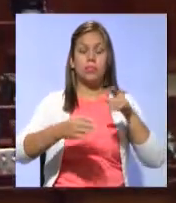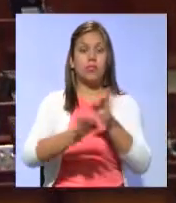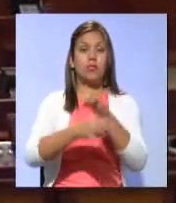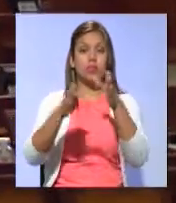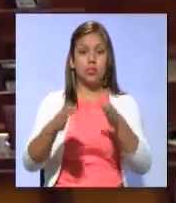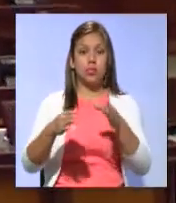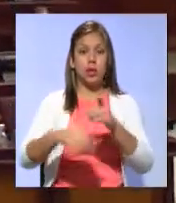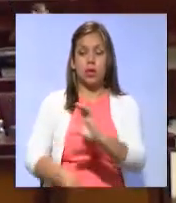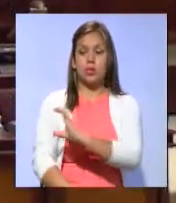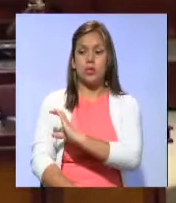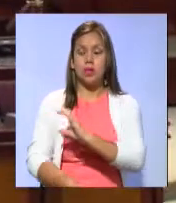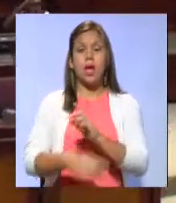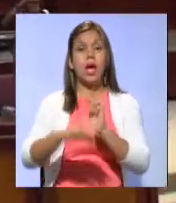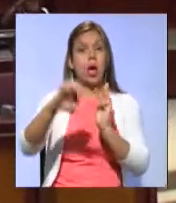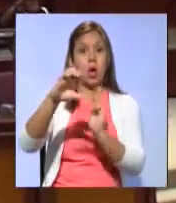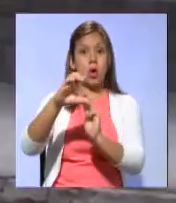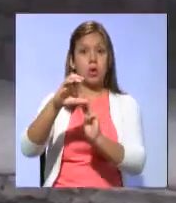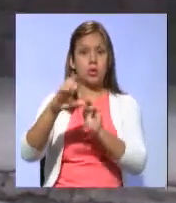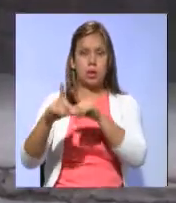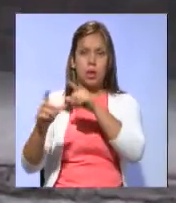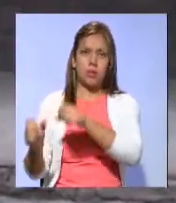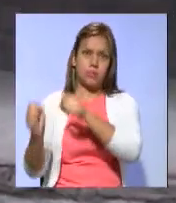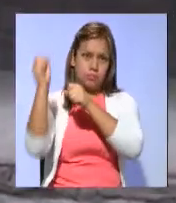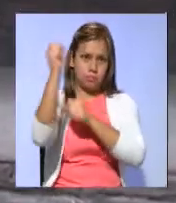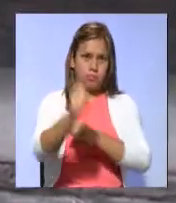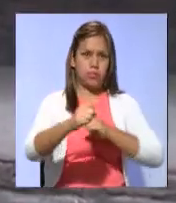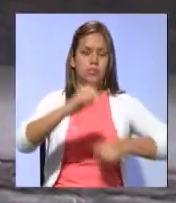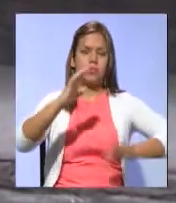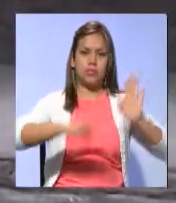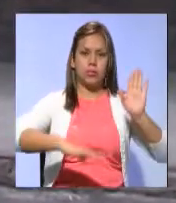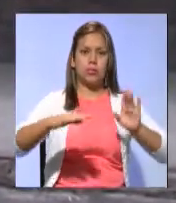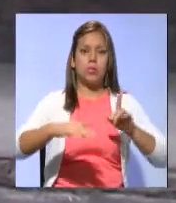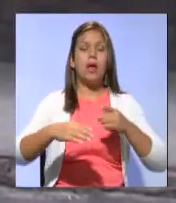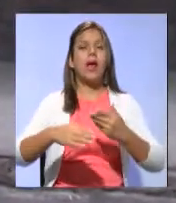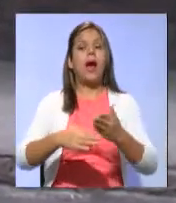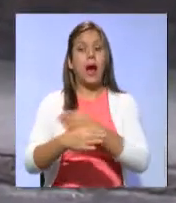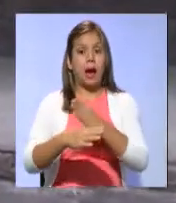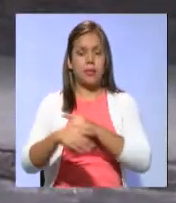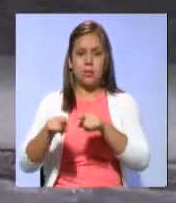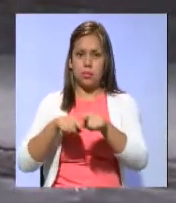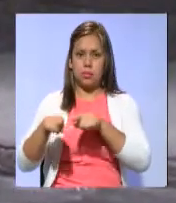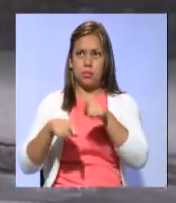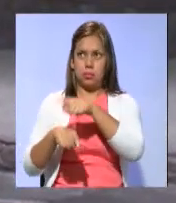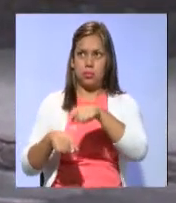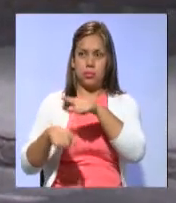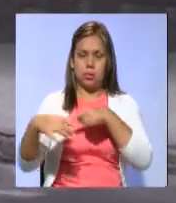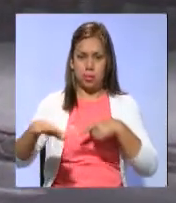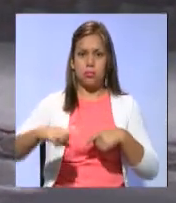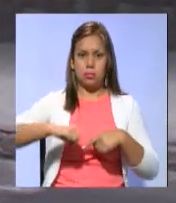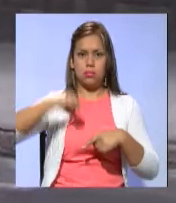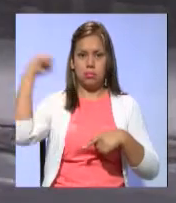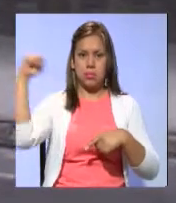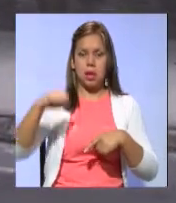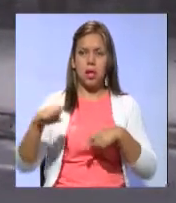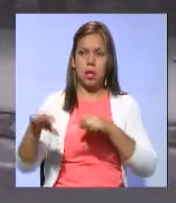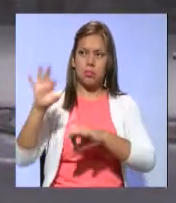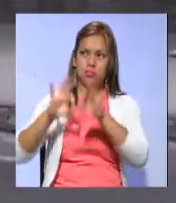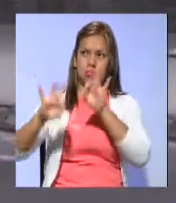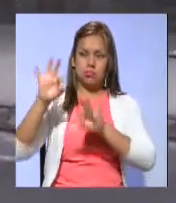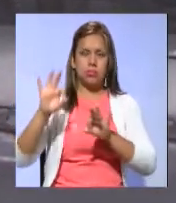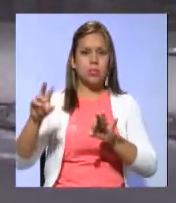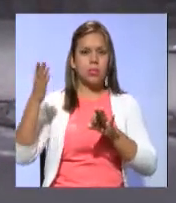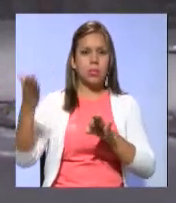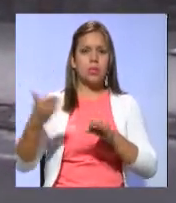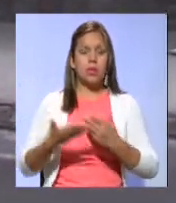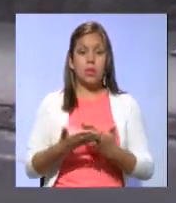por el Consejo de Participación Ciudadana y Control Social. Esto luego del concurso de méritos de oposición para la selección y designación para